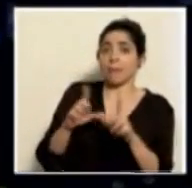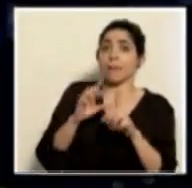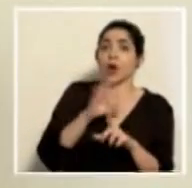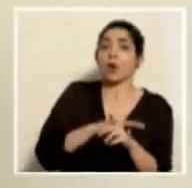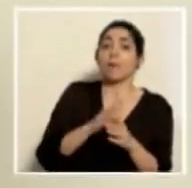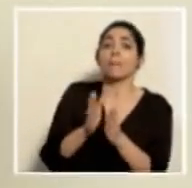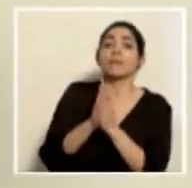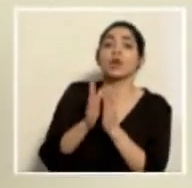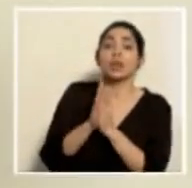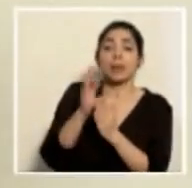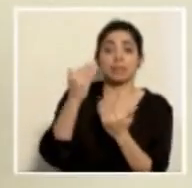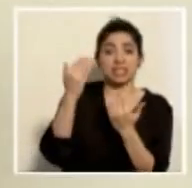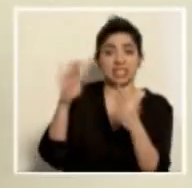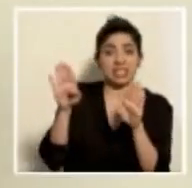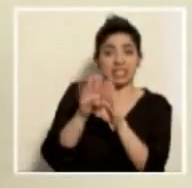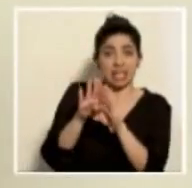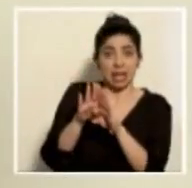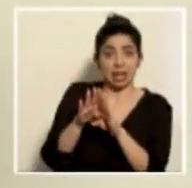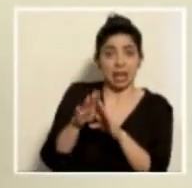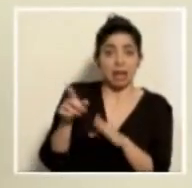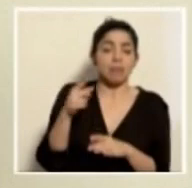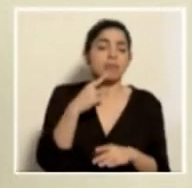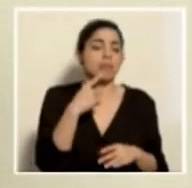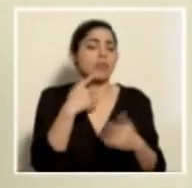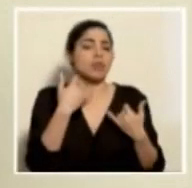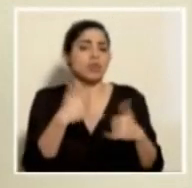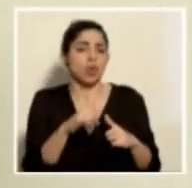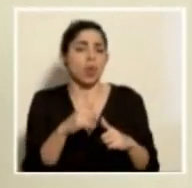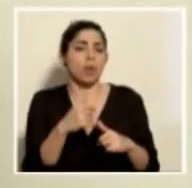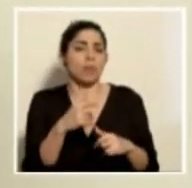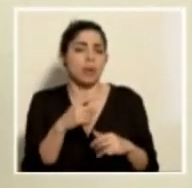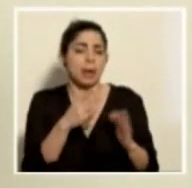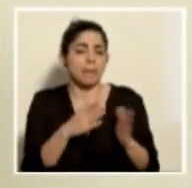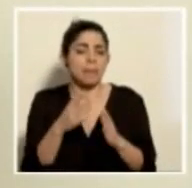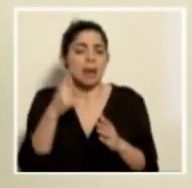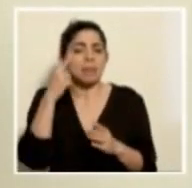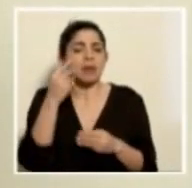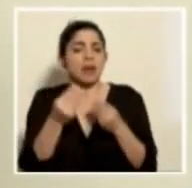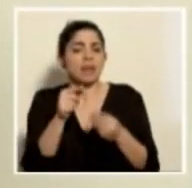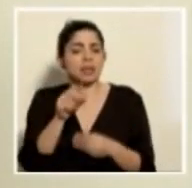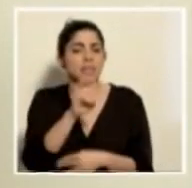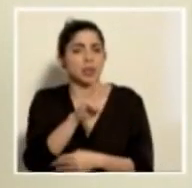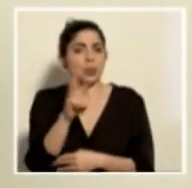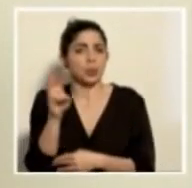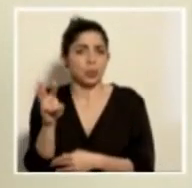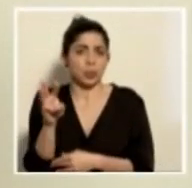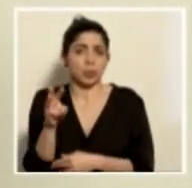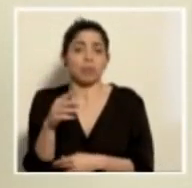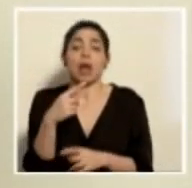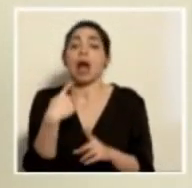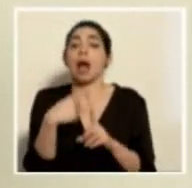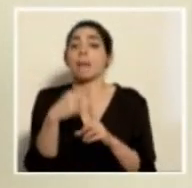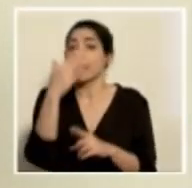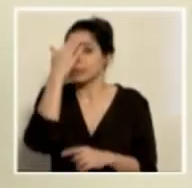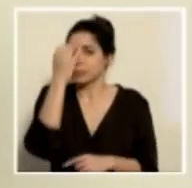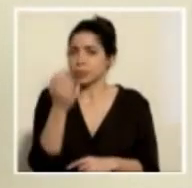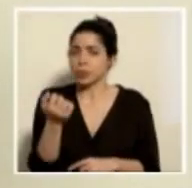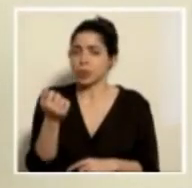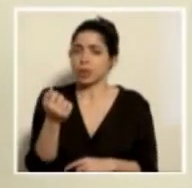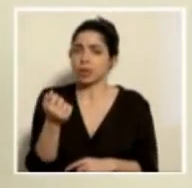entonces? Hay una discusión sobre cuál debe ser el futuro de la plataforma, además porque